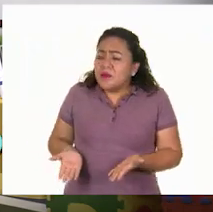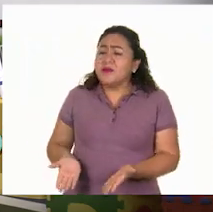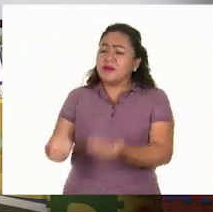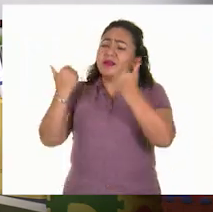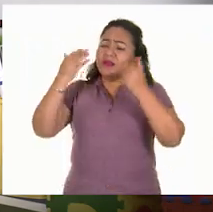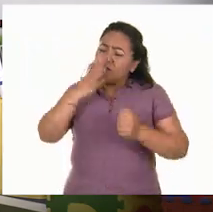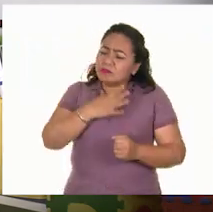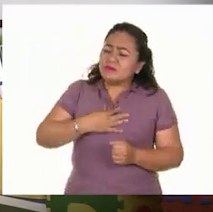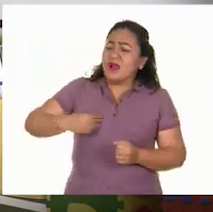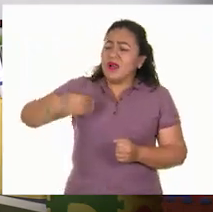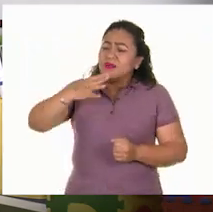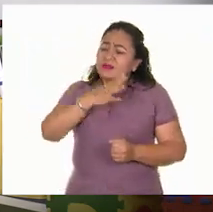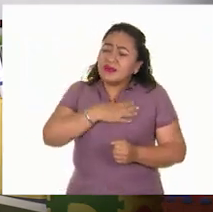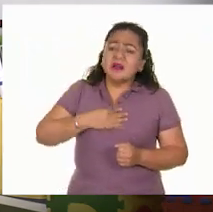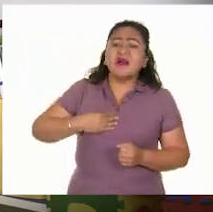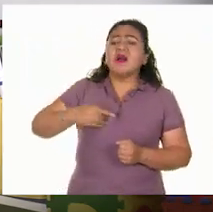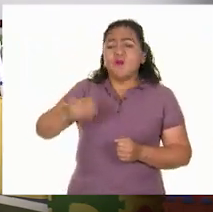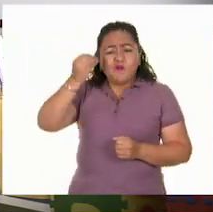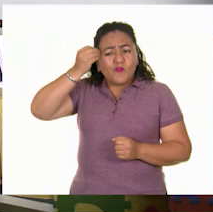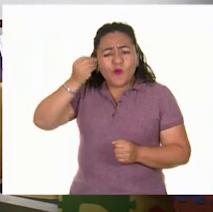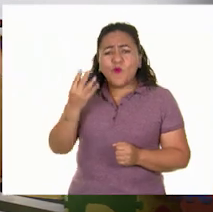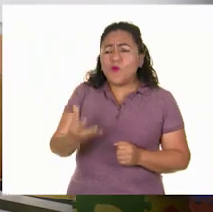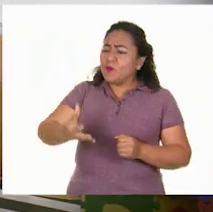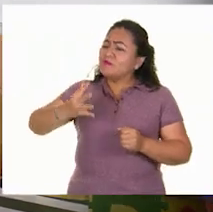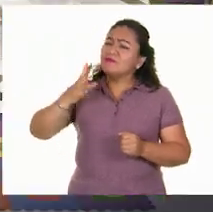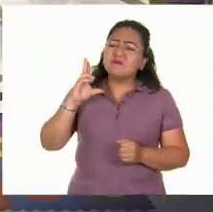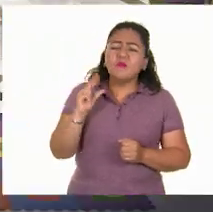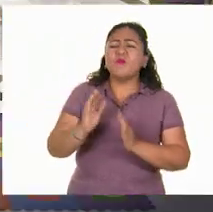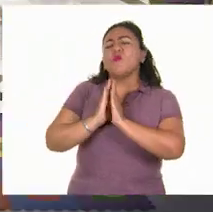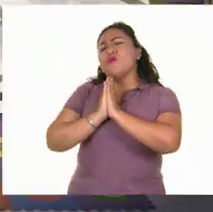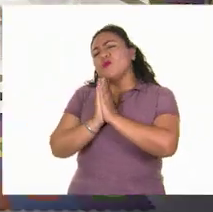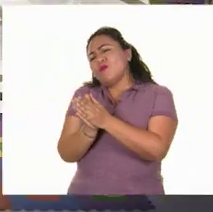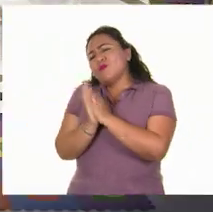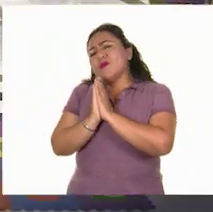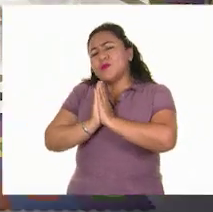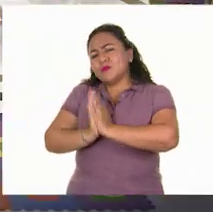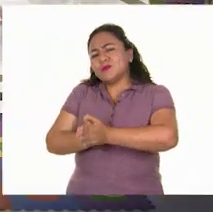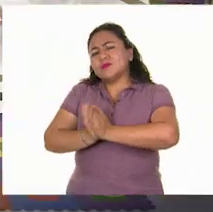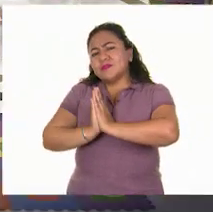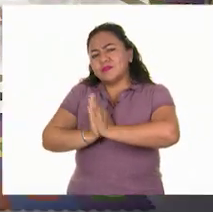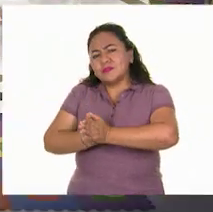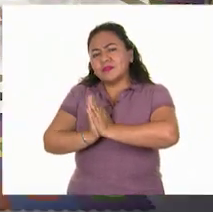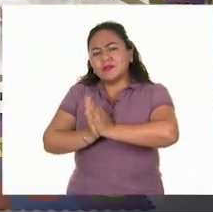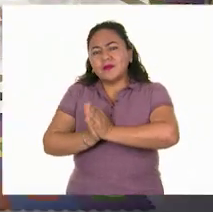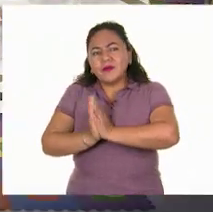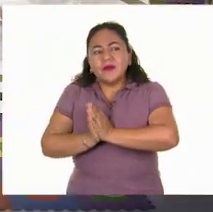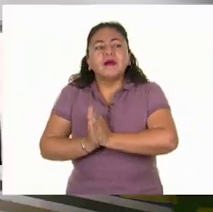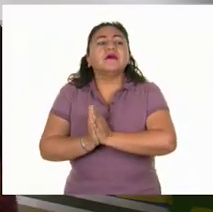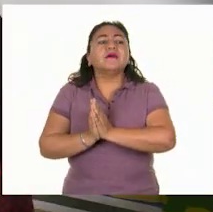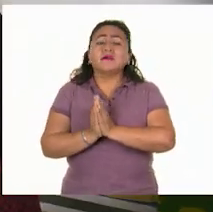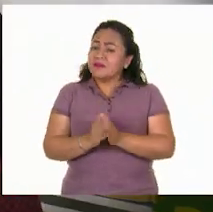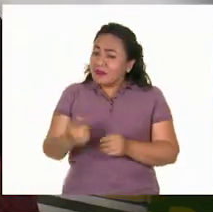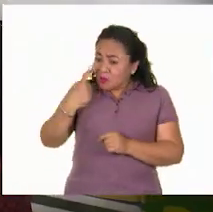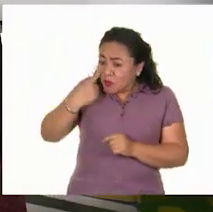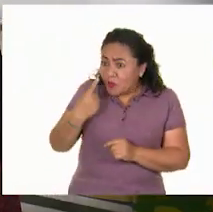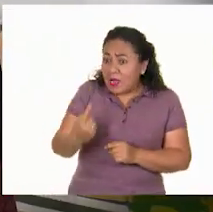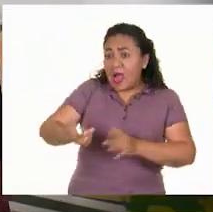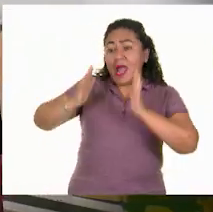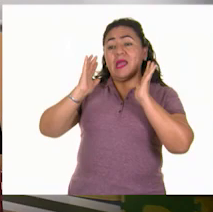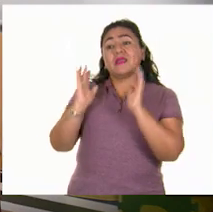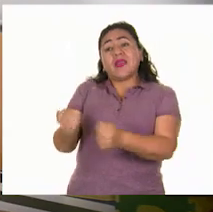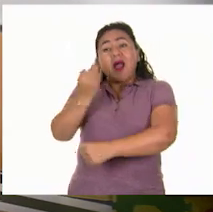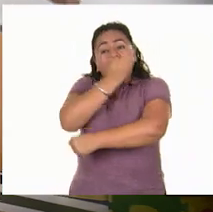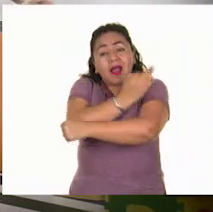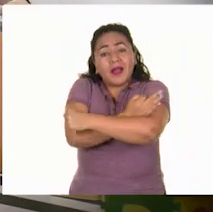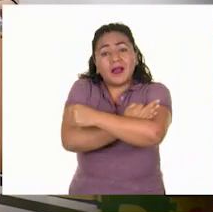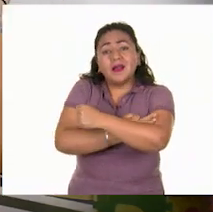Levántate, mijito, ya no seas flojo, por favorcito. Que no ves que ya es